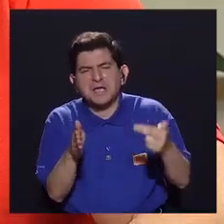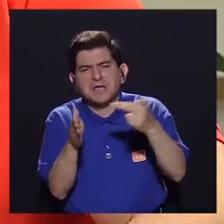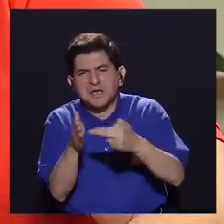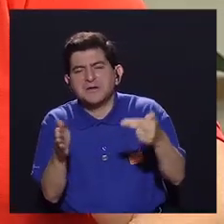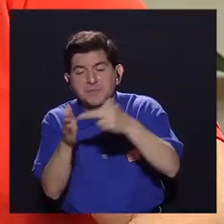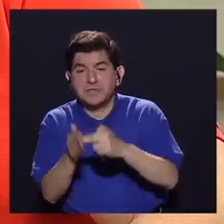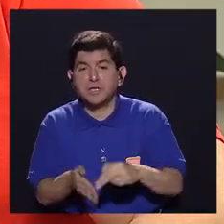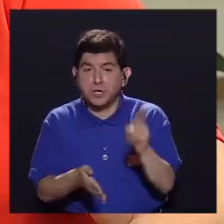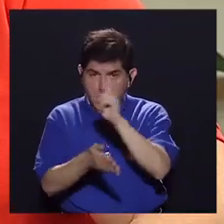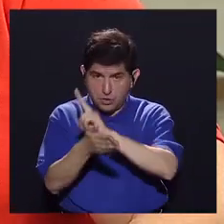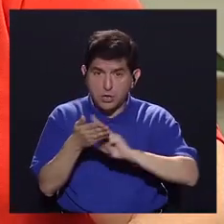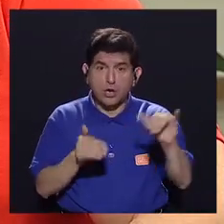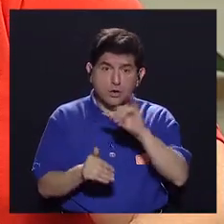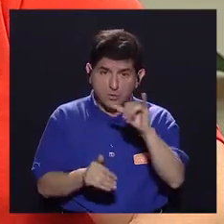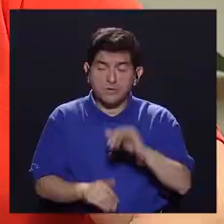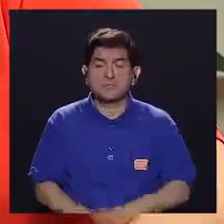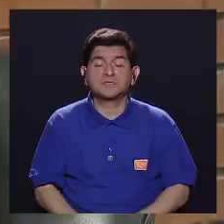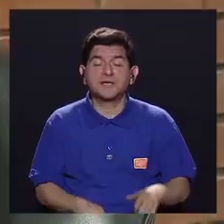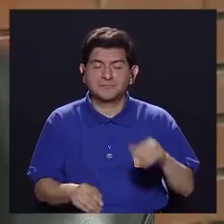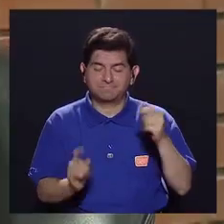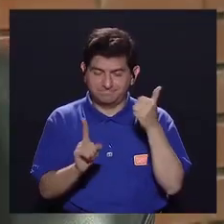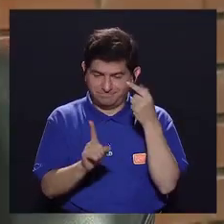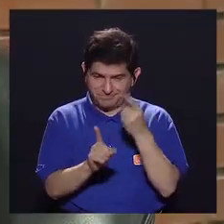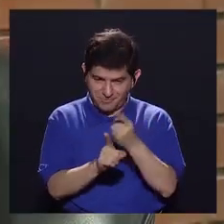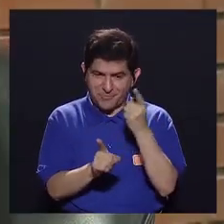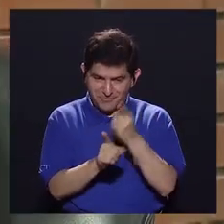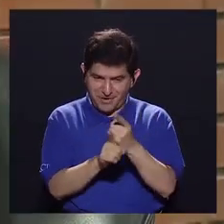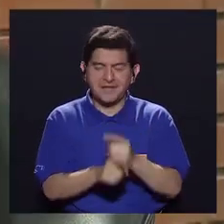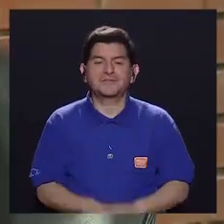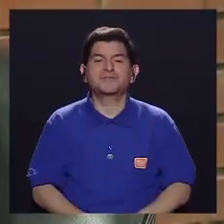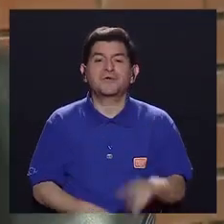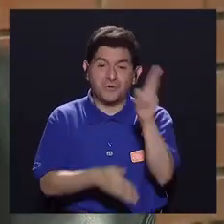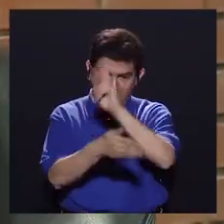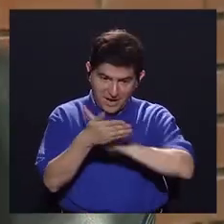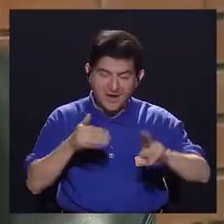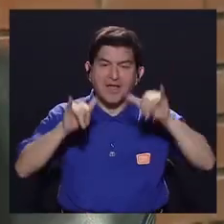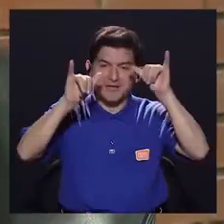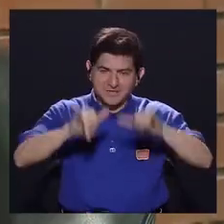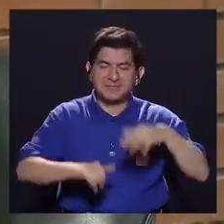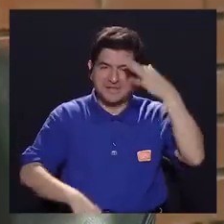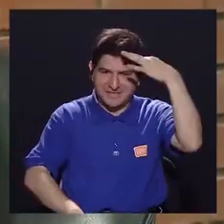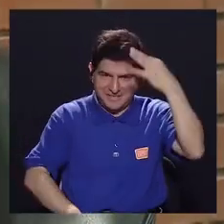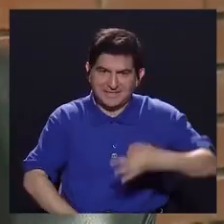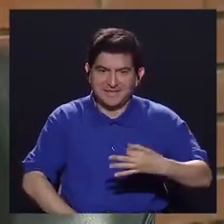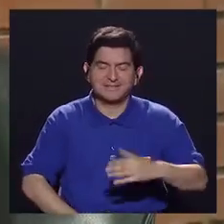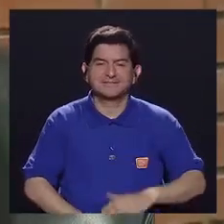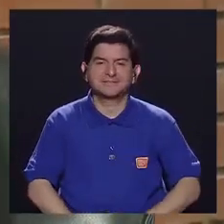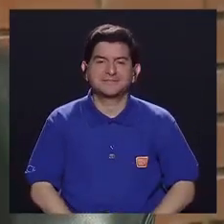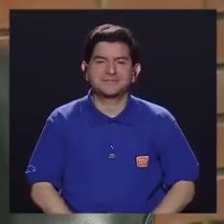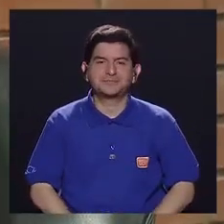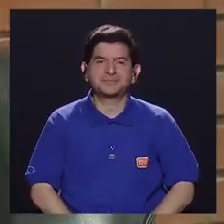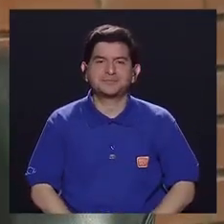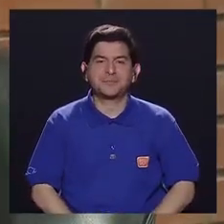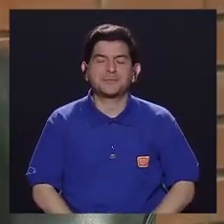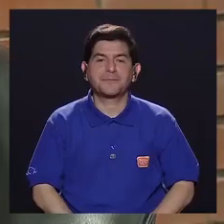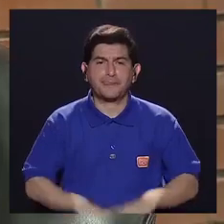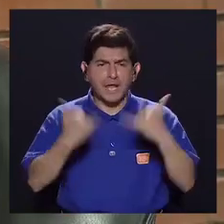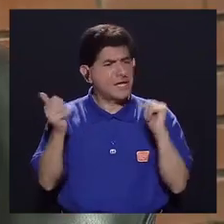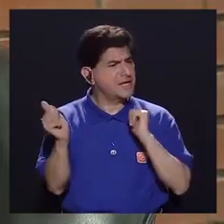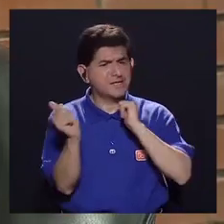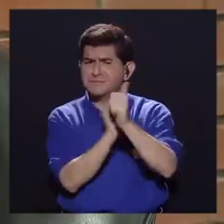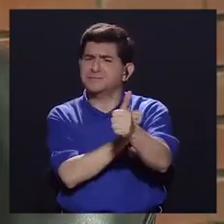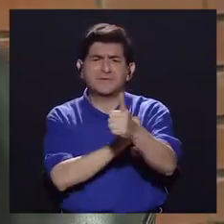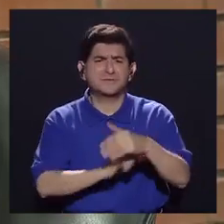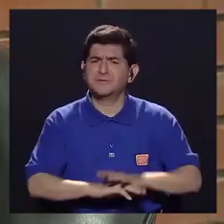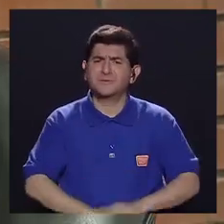repetir. Todavía en la universidad, así me pasó. Y muchas veces, exactamente, todavía en nuestro ámbito universitario prevalecen estas creencias. Y ya han